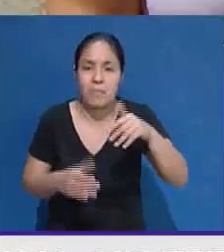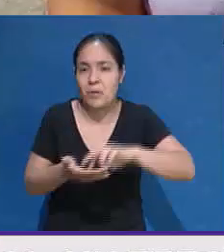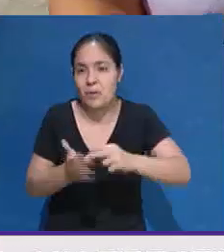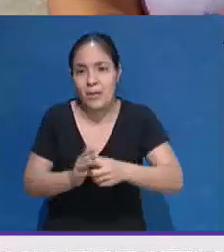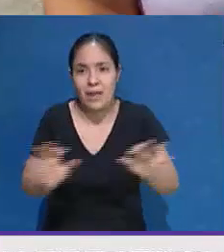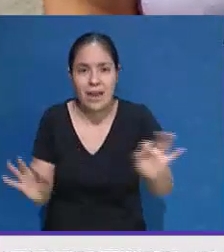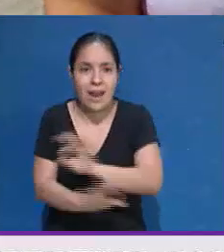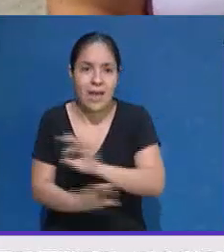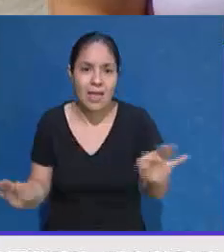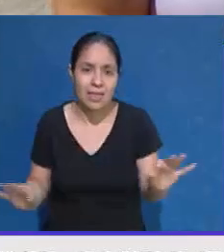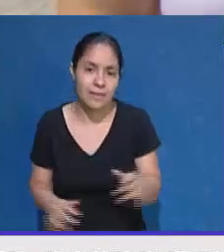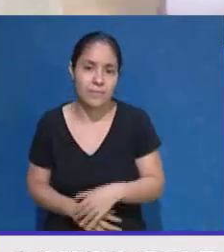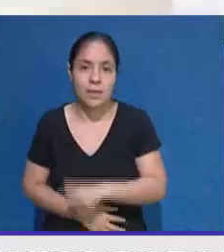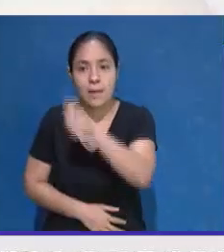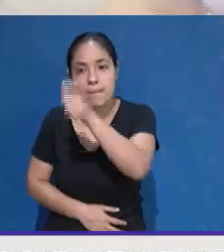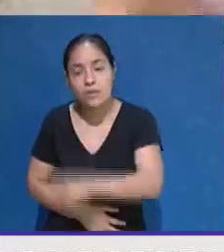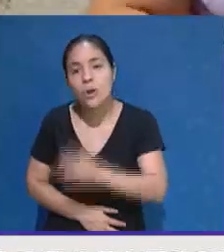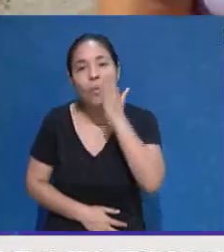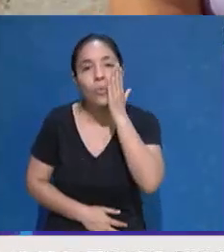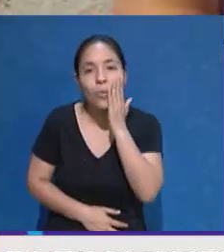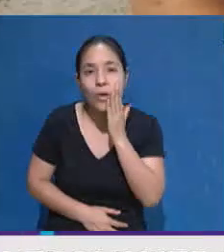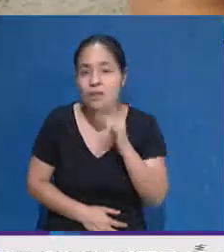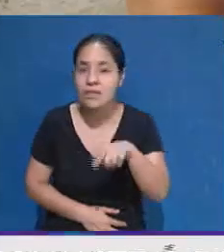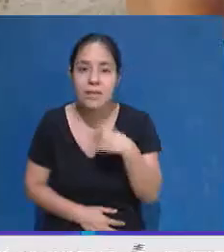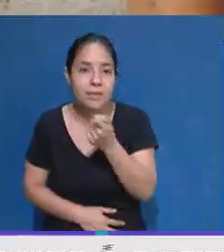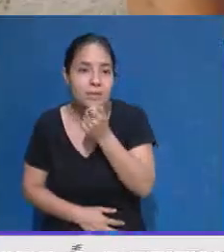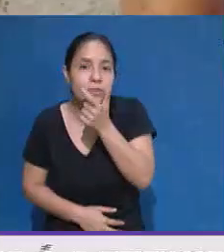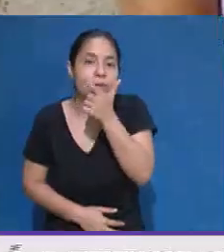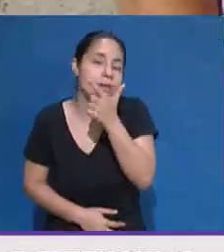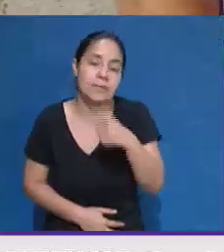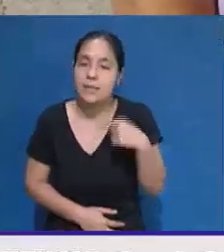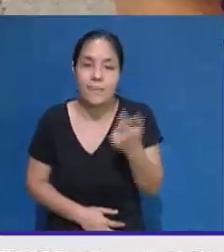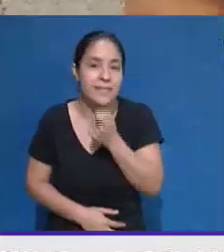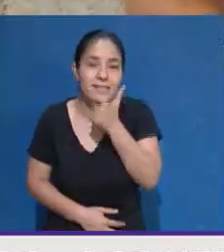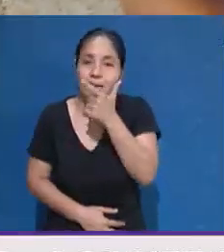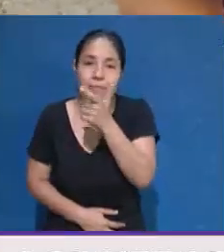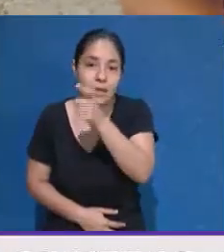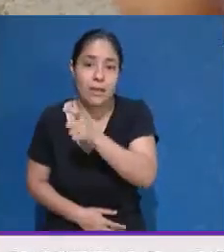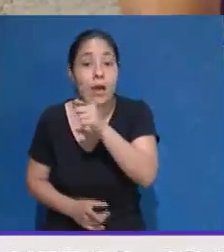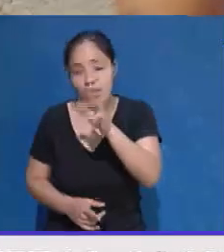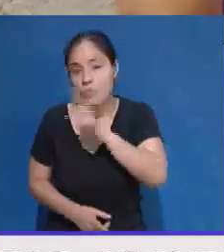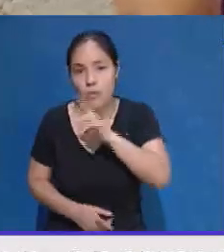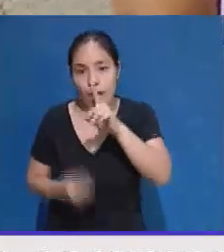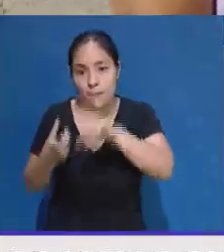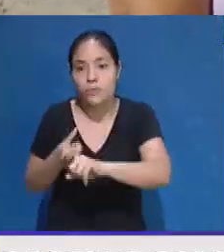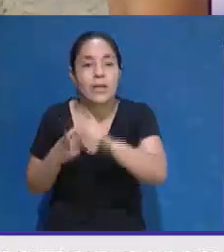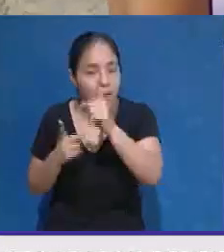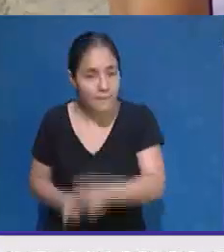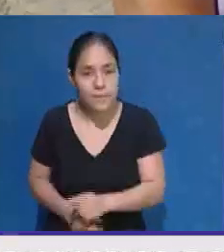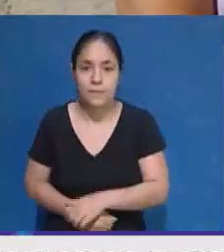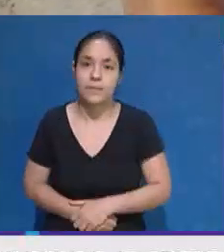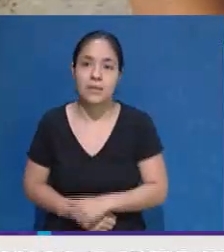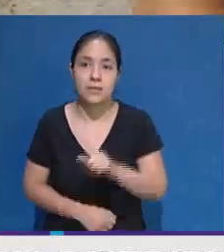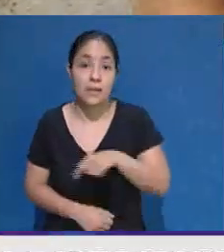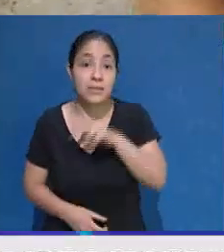Un señor muy, pero muy amable, siempre con una sonrisa en la boca, siempre, siempre. Y la señora igual. ¿Lo veía en